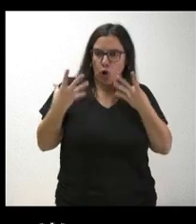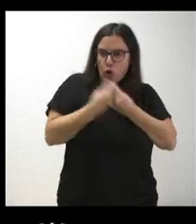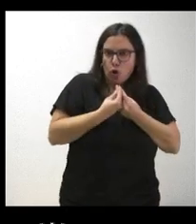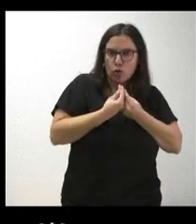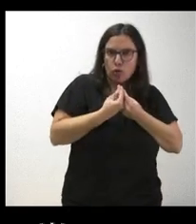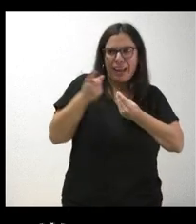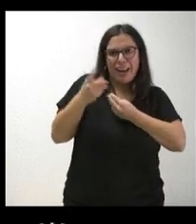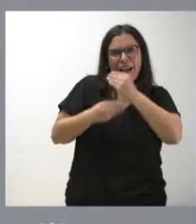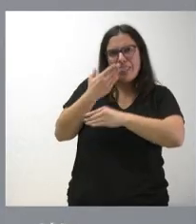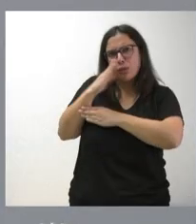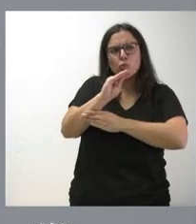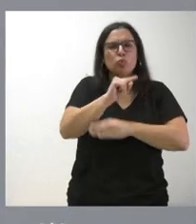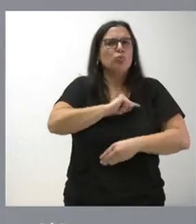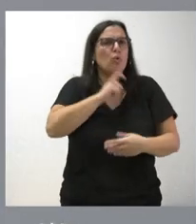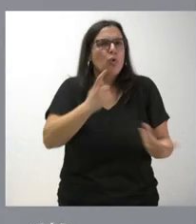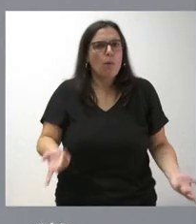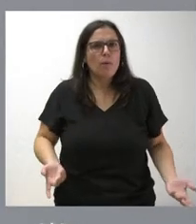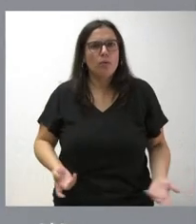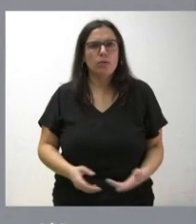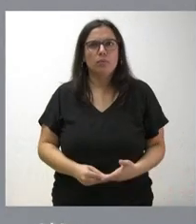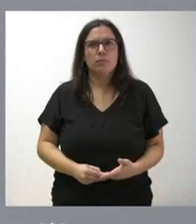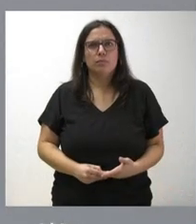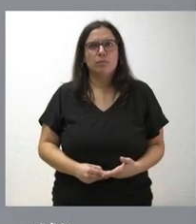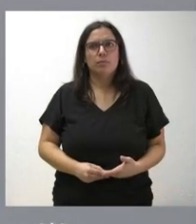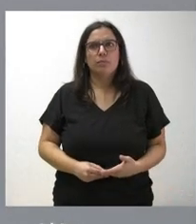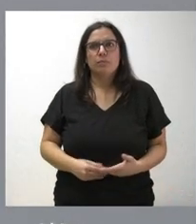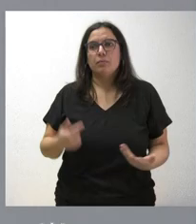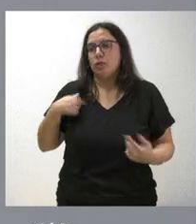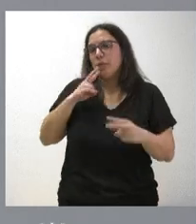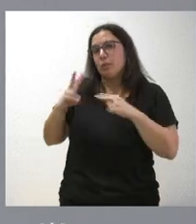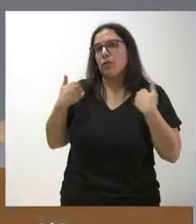este momento yo creo que contestado la